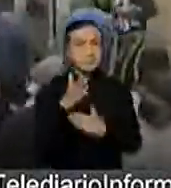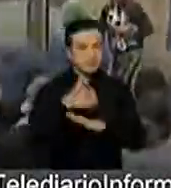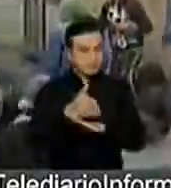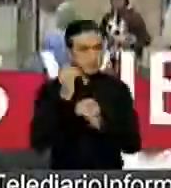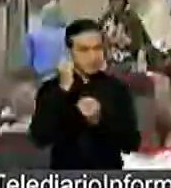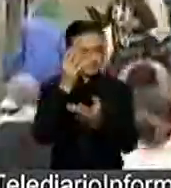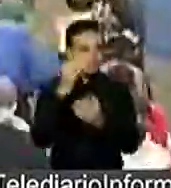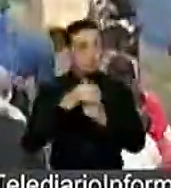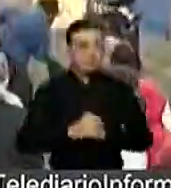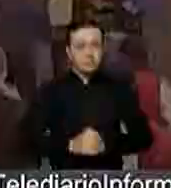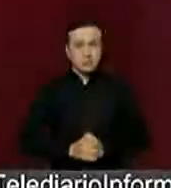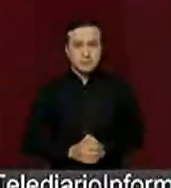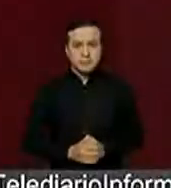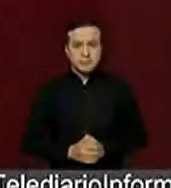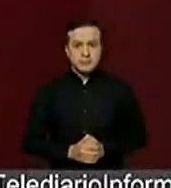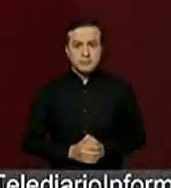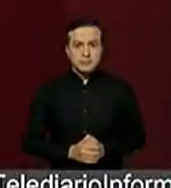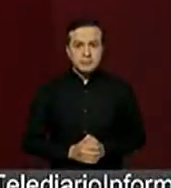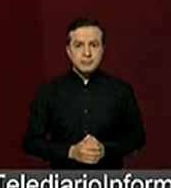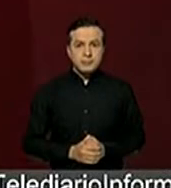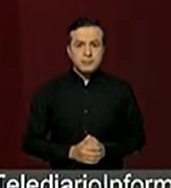informe.